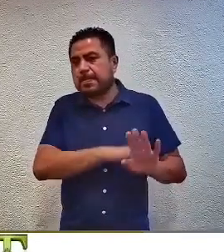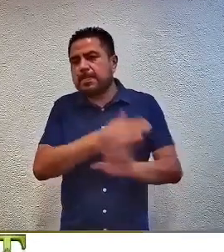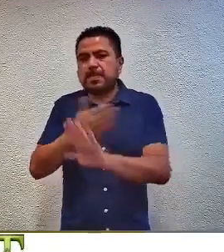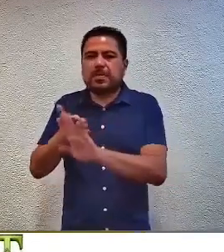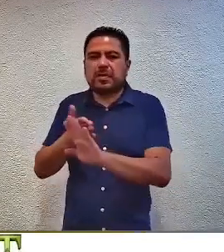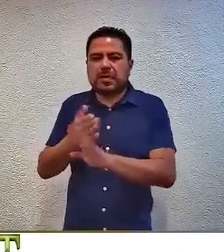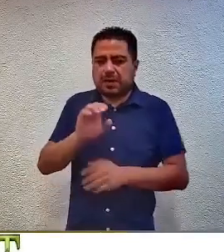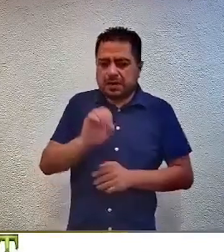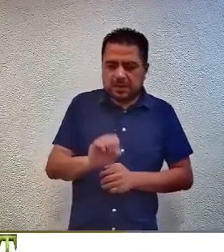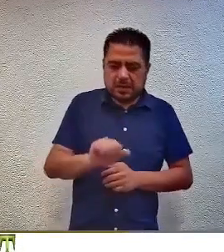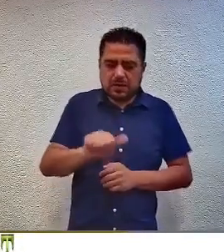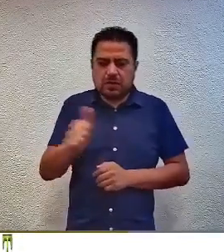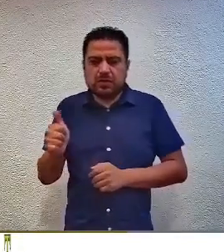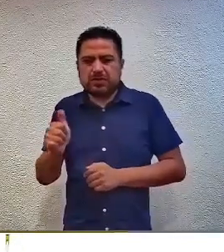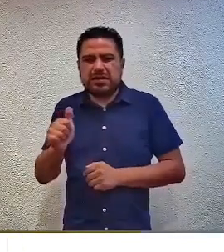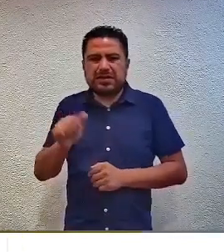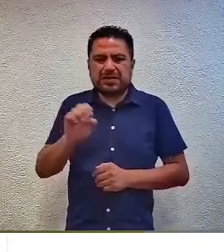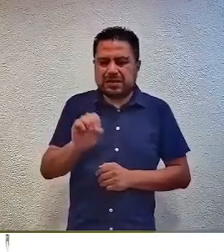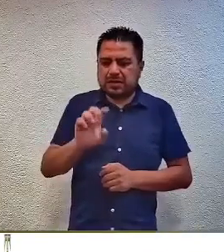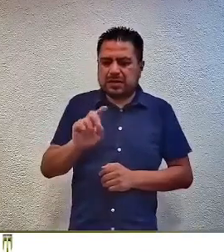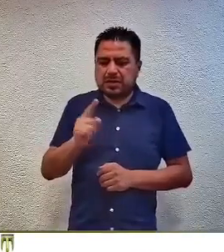resolución